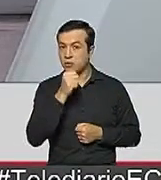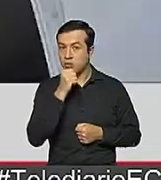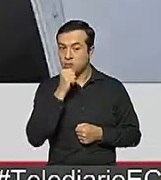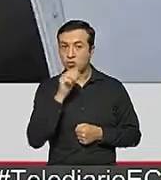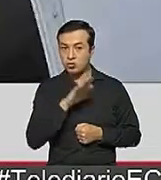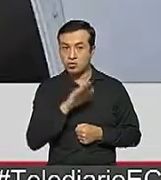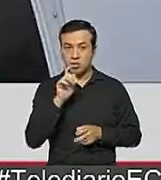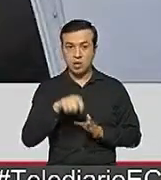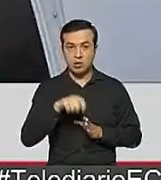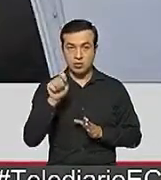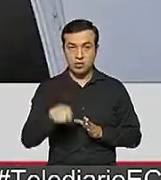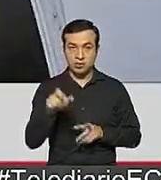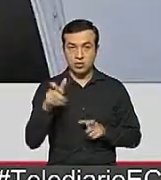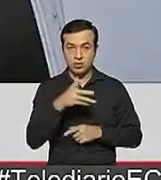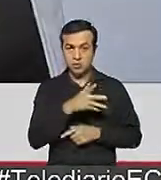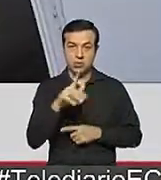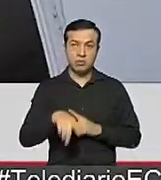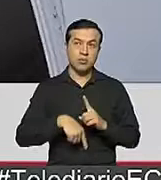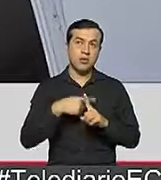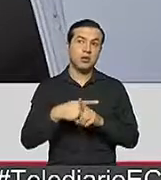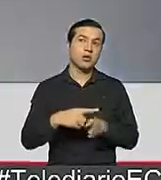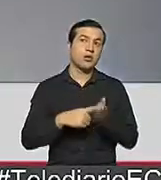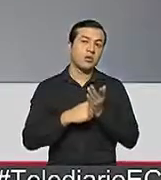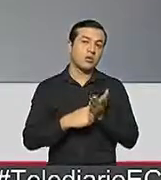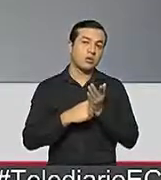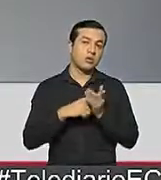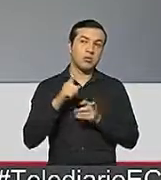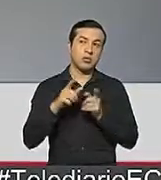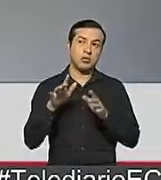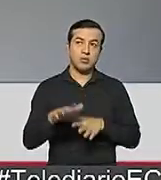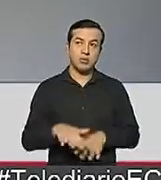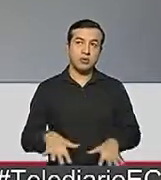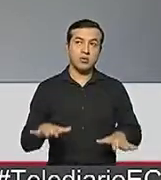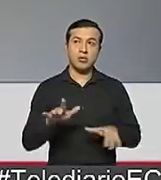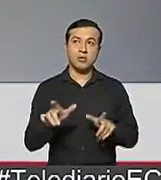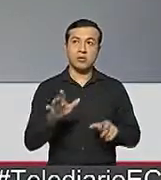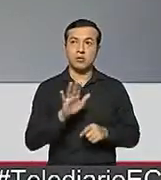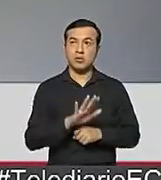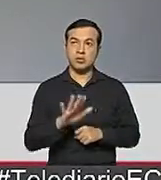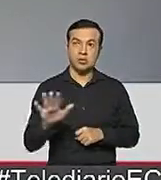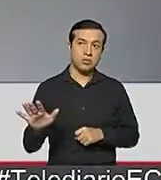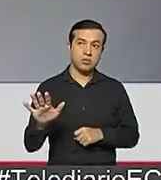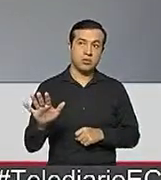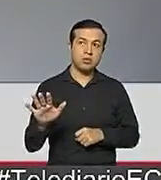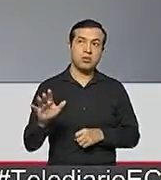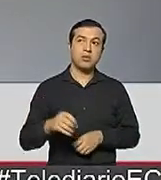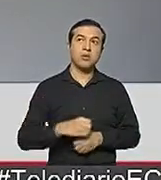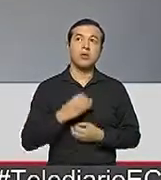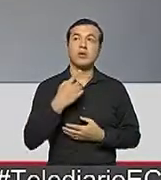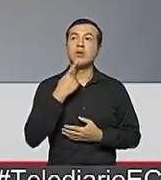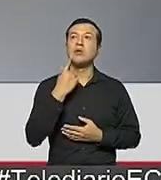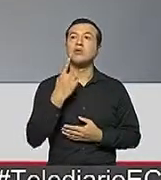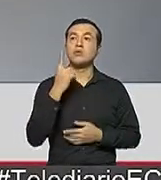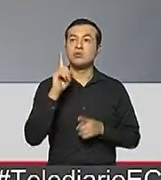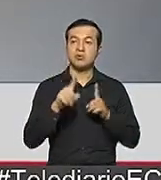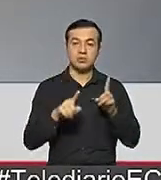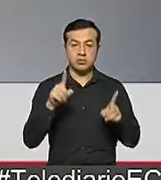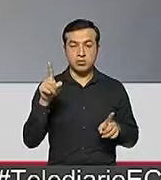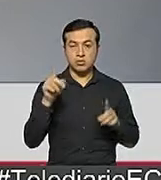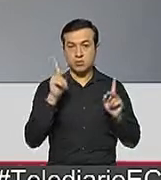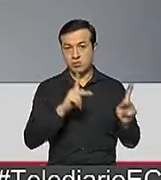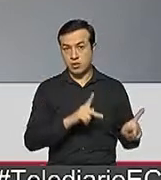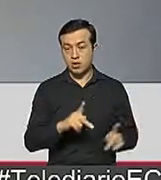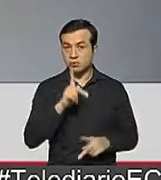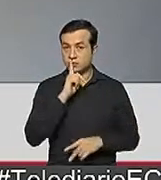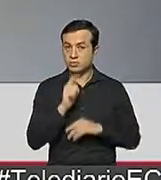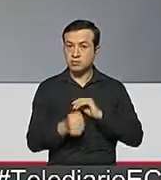con sus abogados, así como las reuniones con visitantes particulares. Según el medio informativo, también hay registros de planes